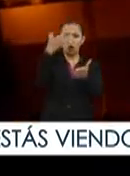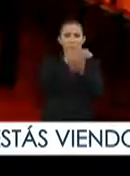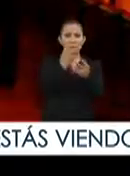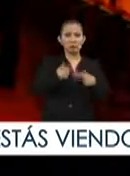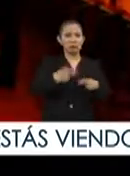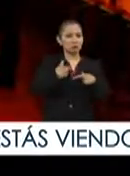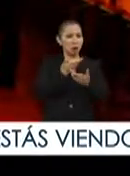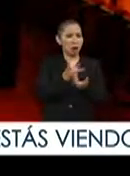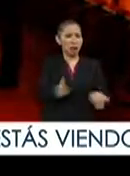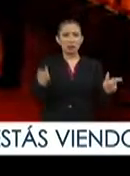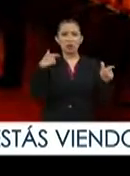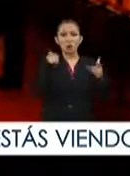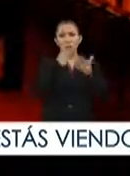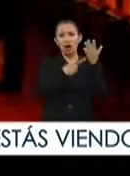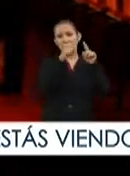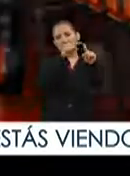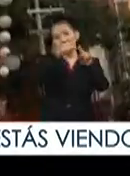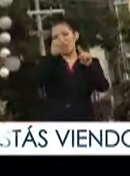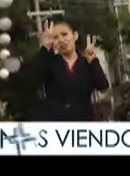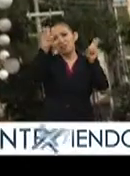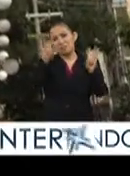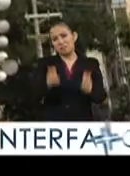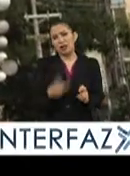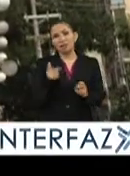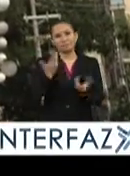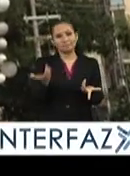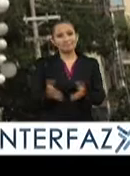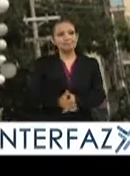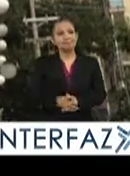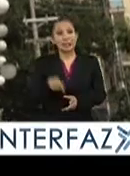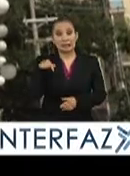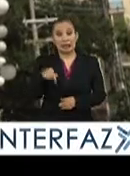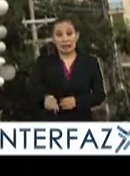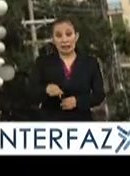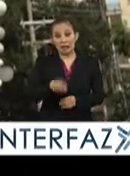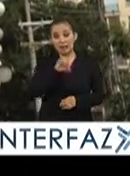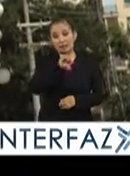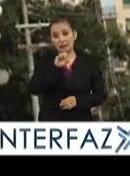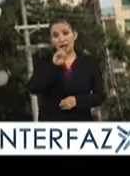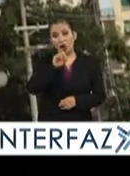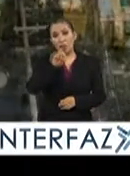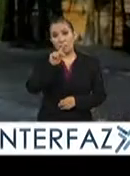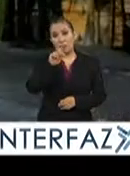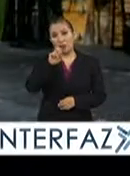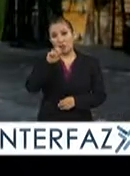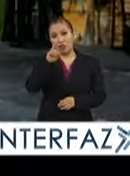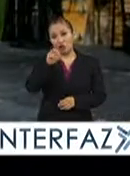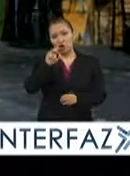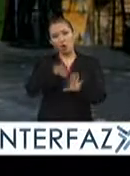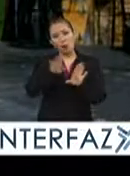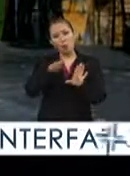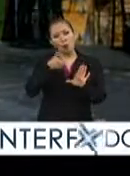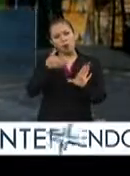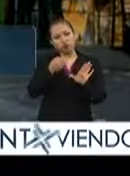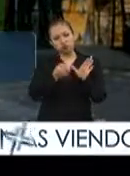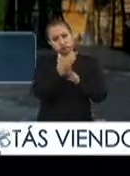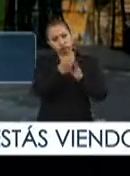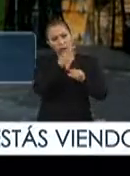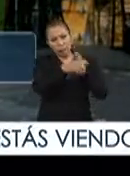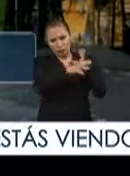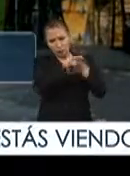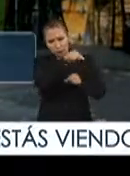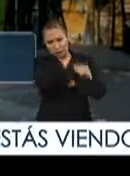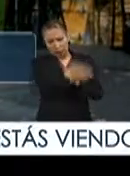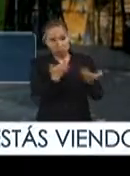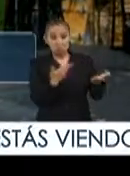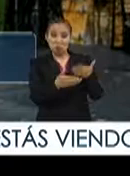de público con un programa variado e innovador. Aquí Teatro San Pedro es como un poco innovador